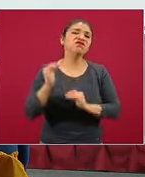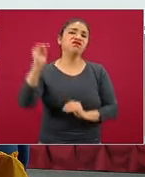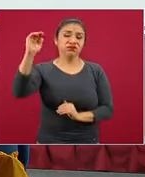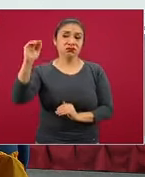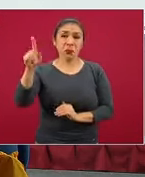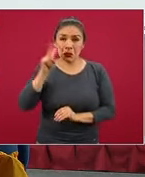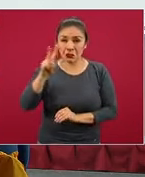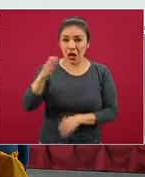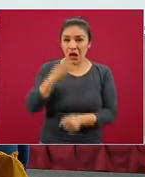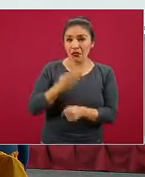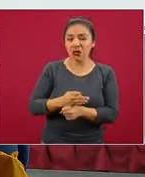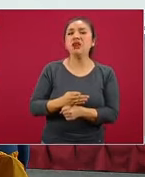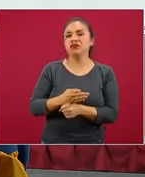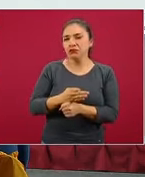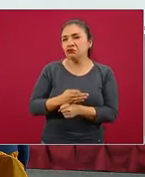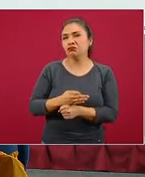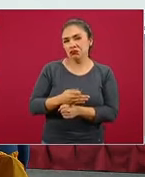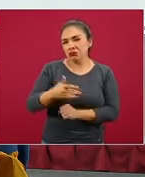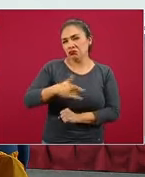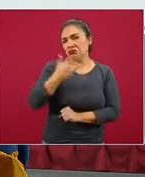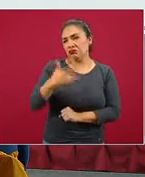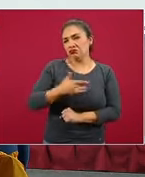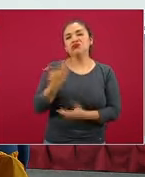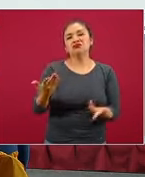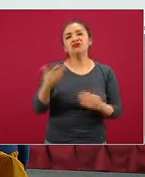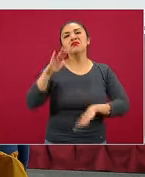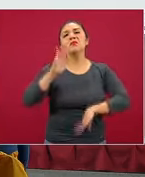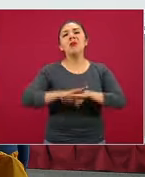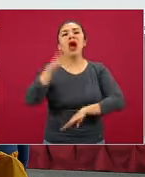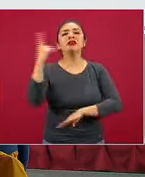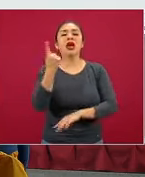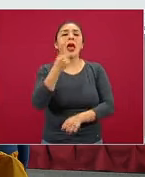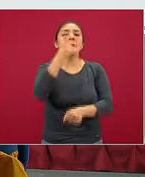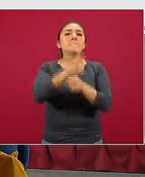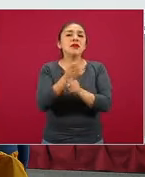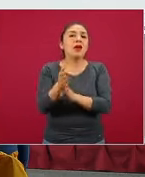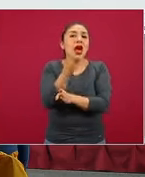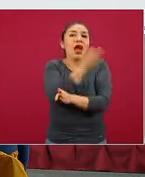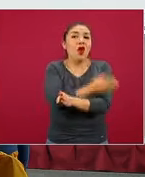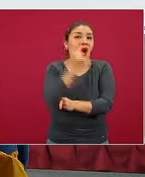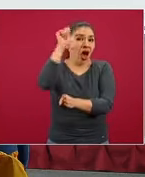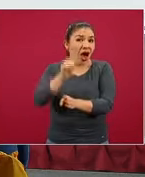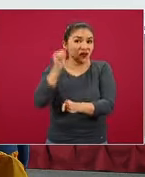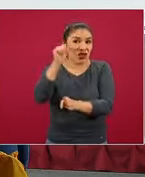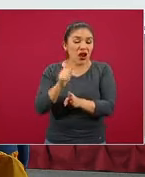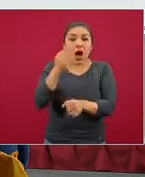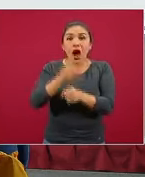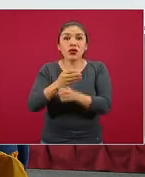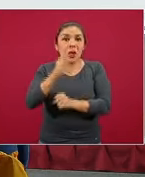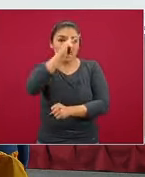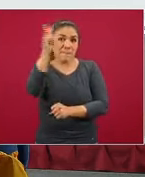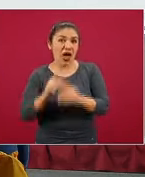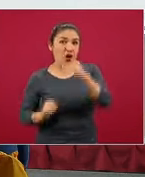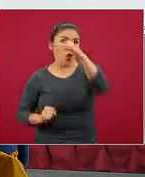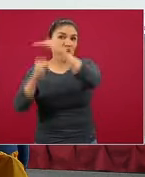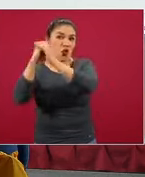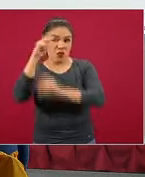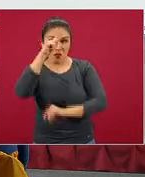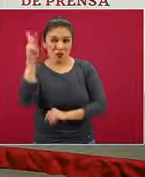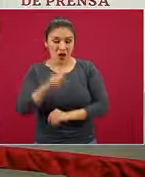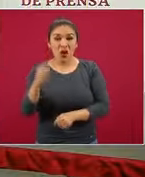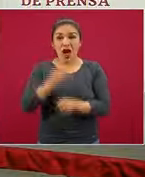vemos, perceptiblemente supera el primer pico o acme que tuvieron al inicio de la epidemia. Y lógicamente en